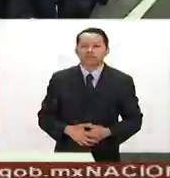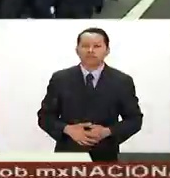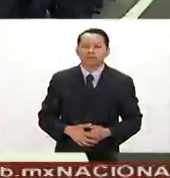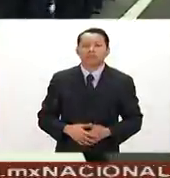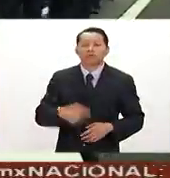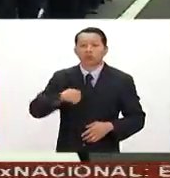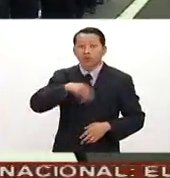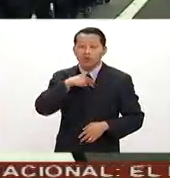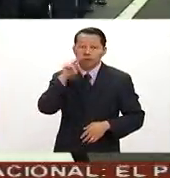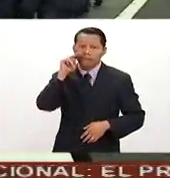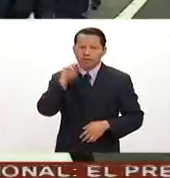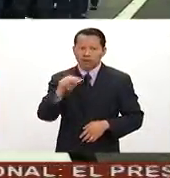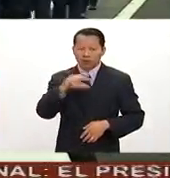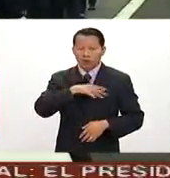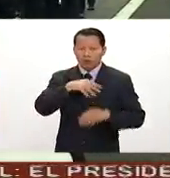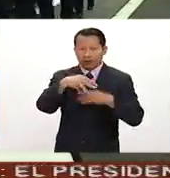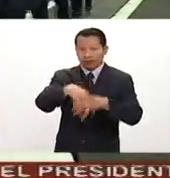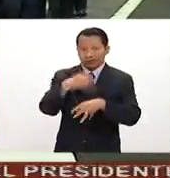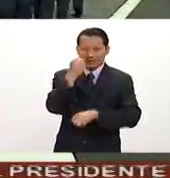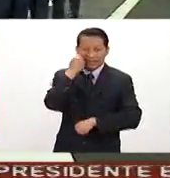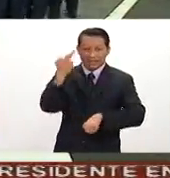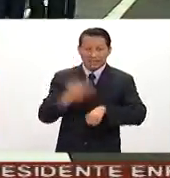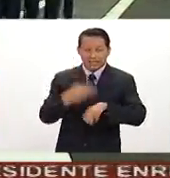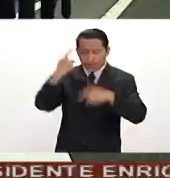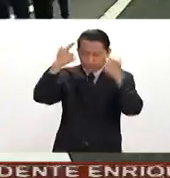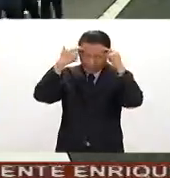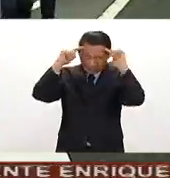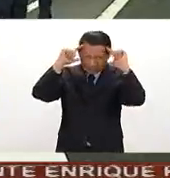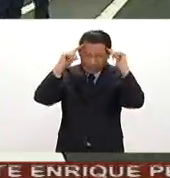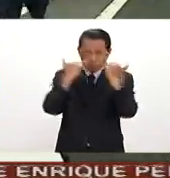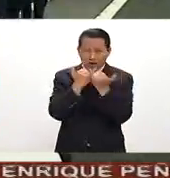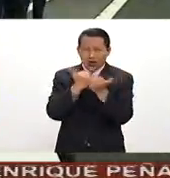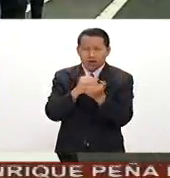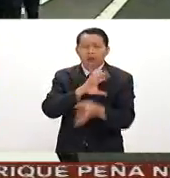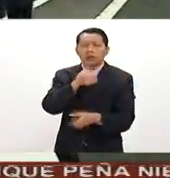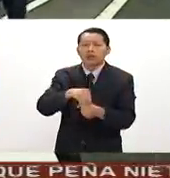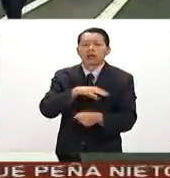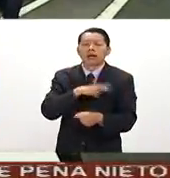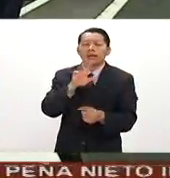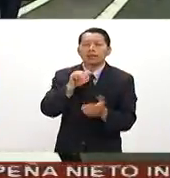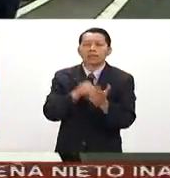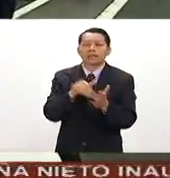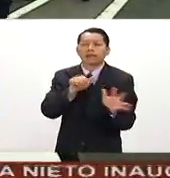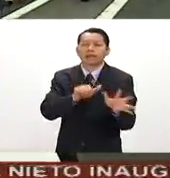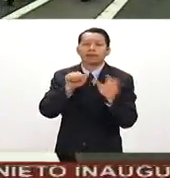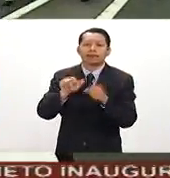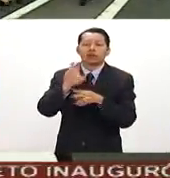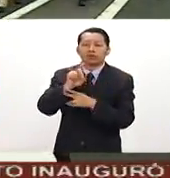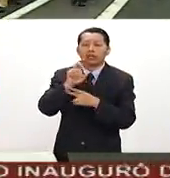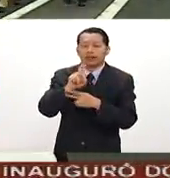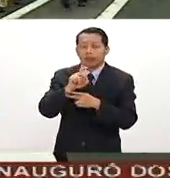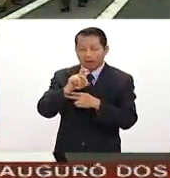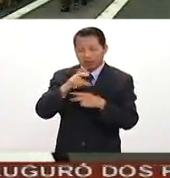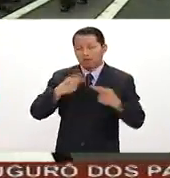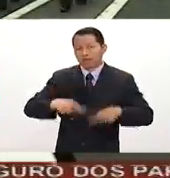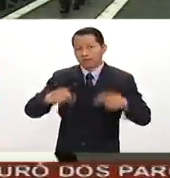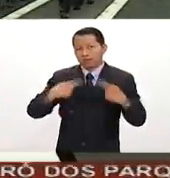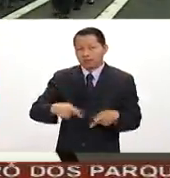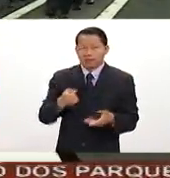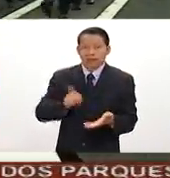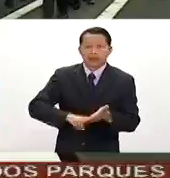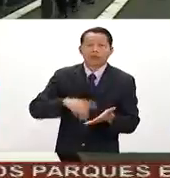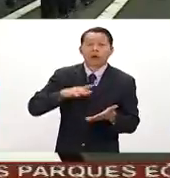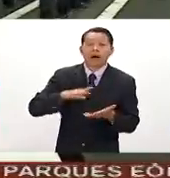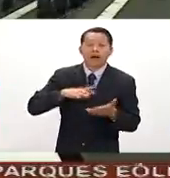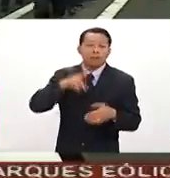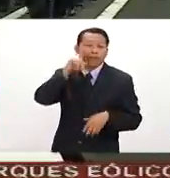Estamos viendo el contingente de la Secretaría de Marina Armada de México, que está integrado por 3,630 elementos, de los cuales